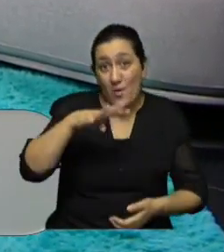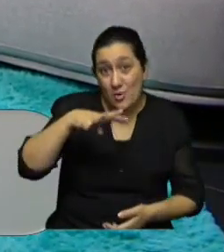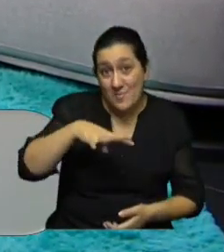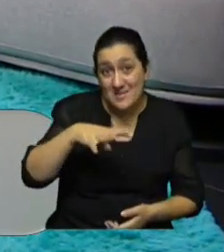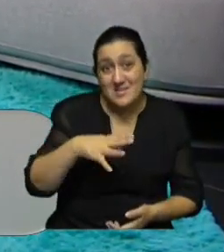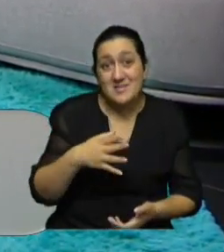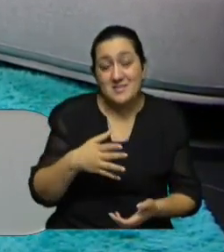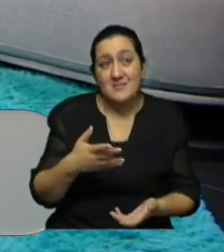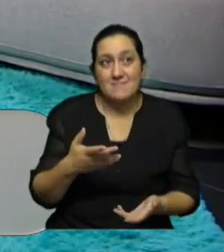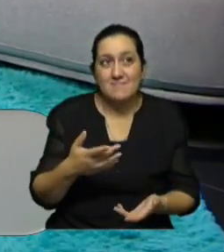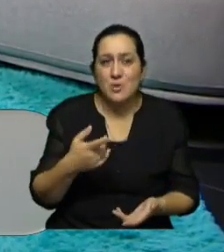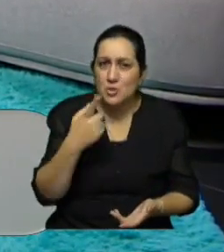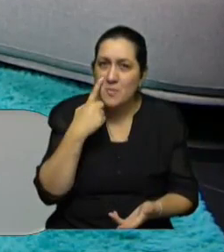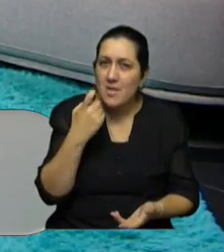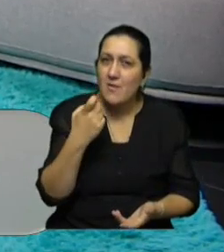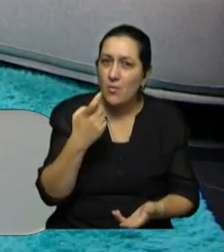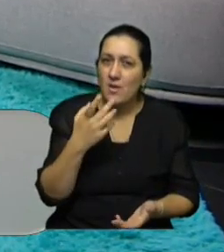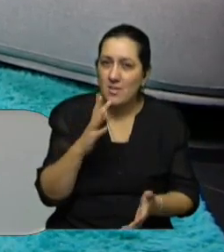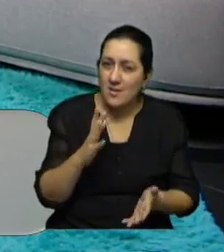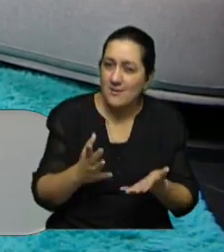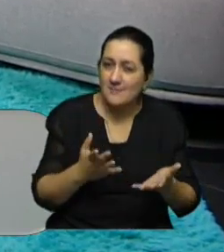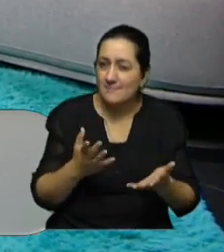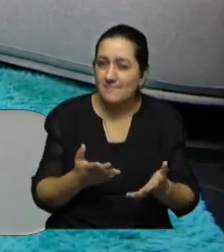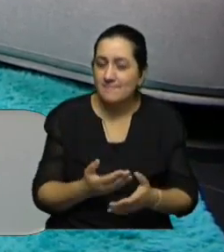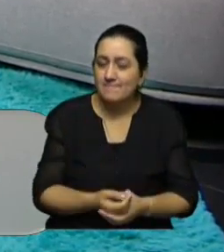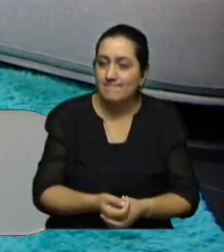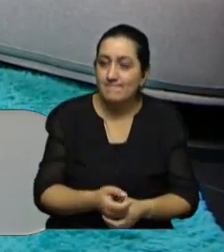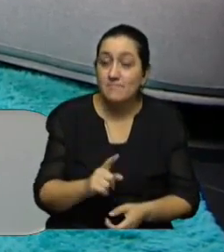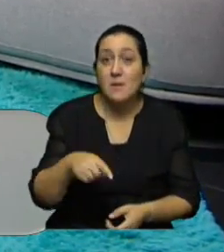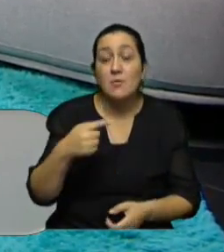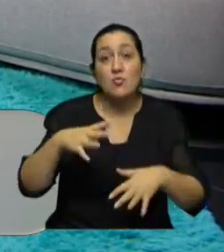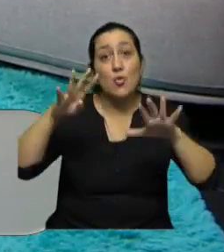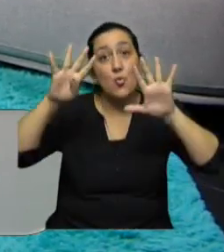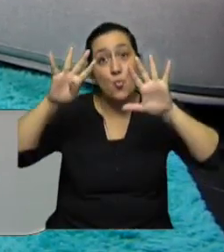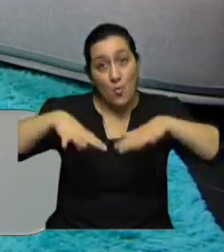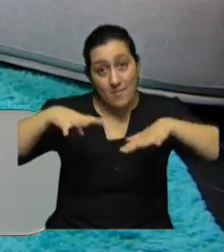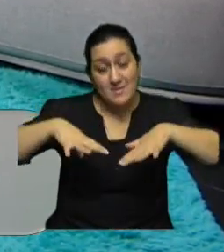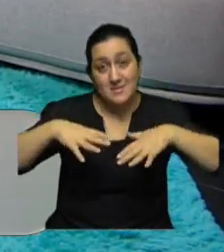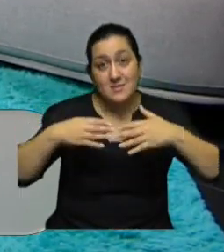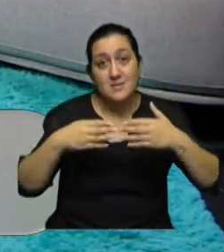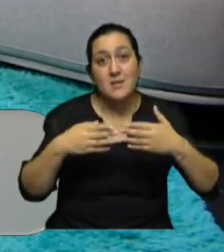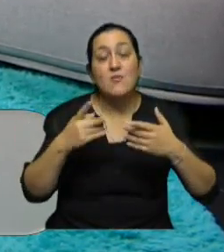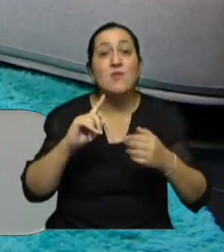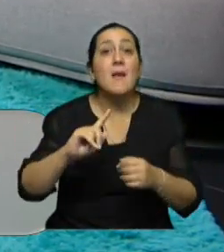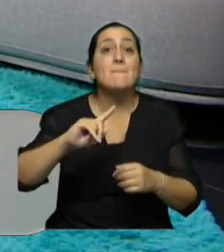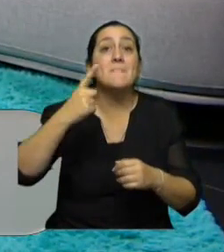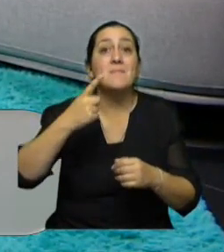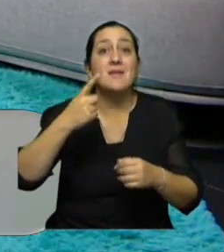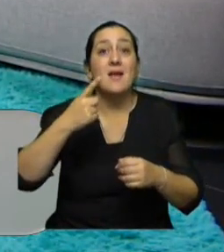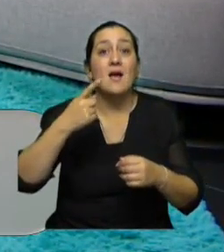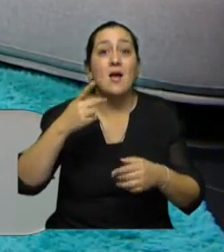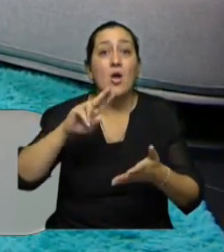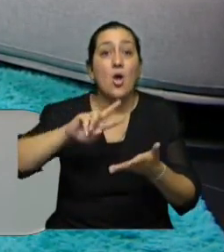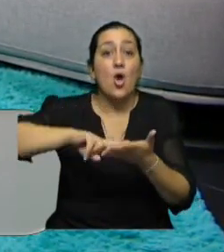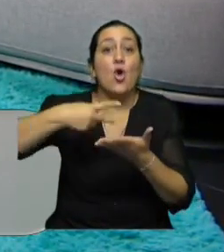había otra cosa, no culpo. Hasta que con 9 meses de fe apareció la primera convulsión. Hoy sé que era una convulsión, digo, ese